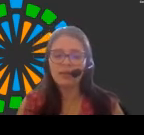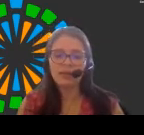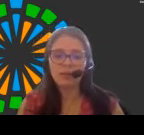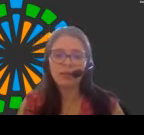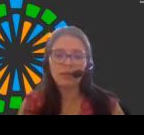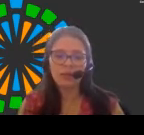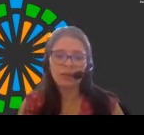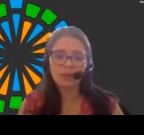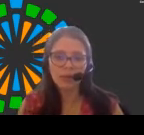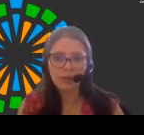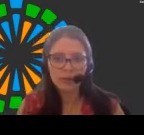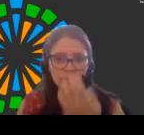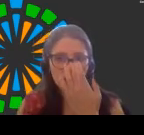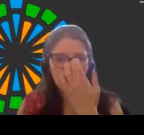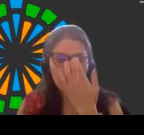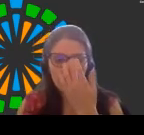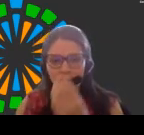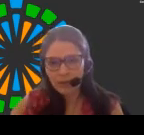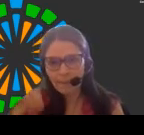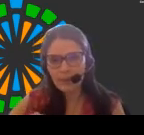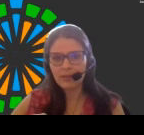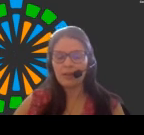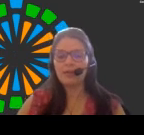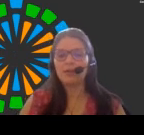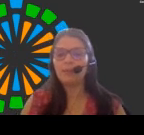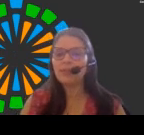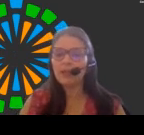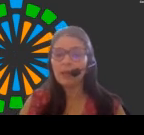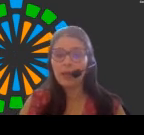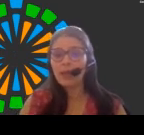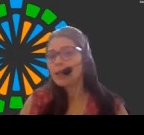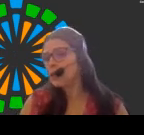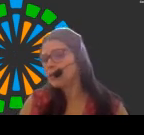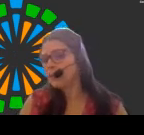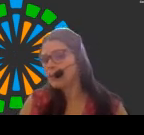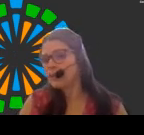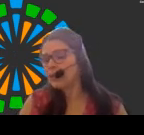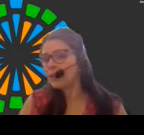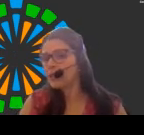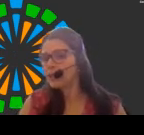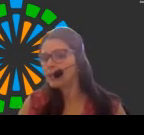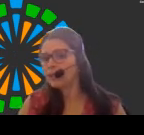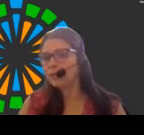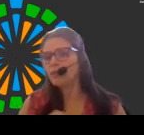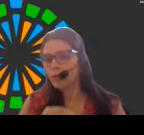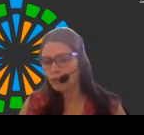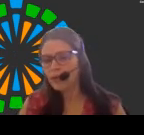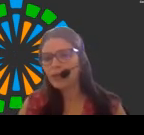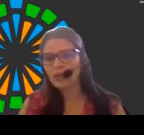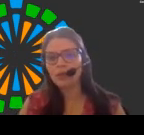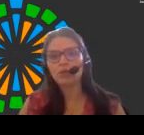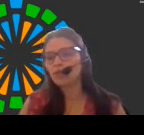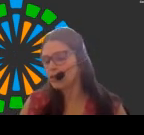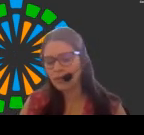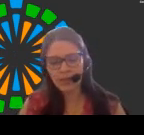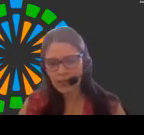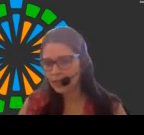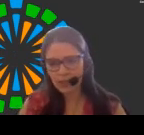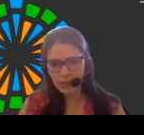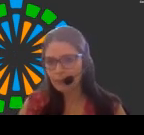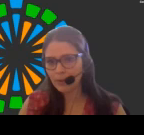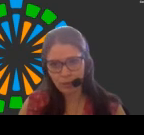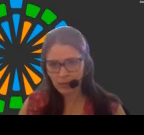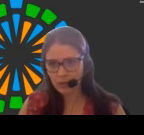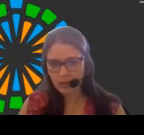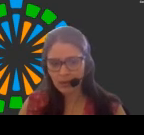tener barreras en la actitud y en el entorno Ahí es donde aparece la discapacidad la discapacidad desde un enfoque de derechos no